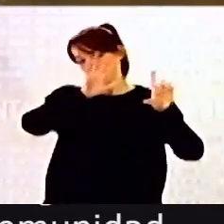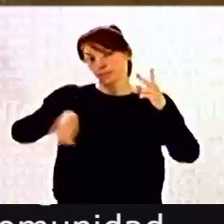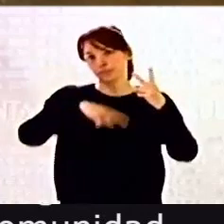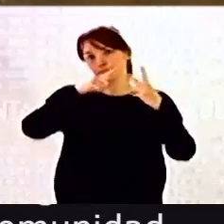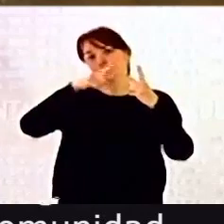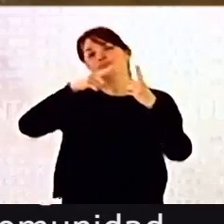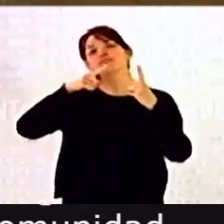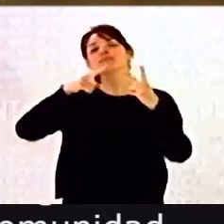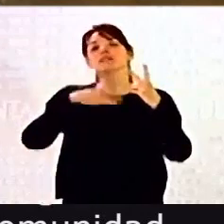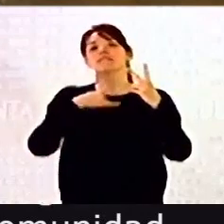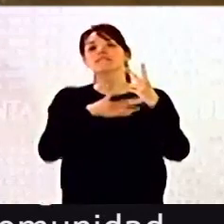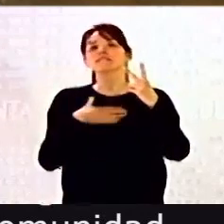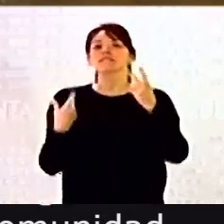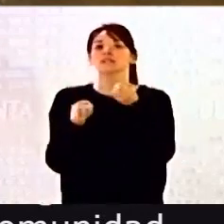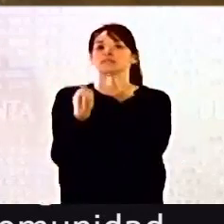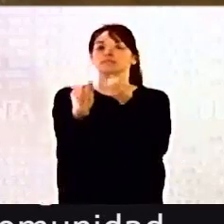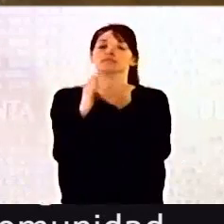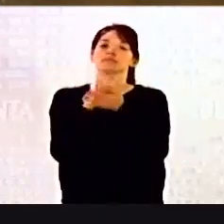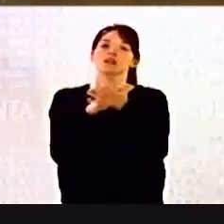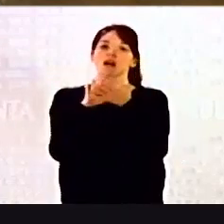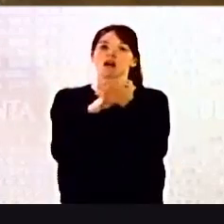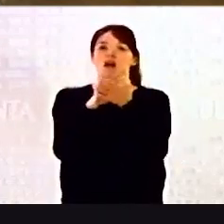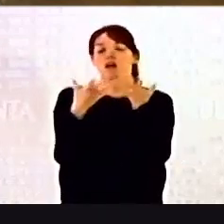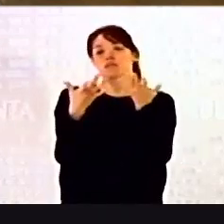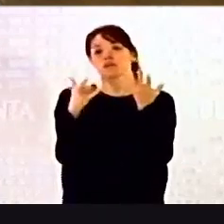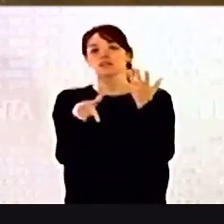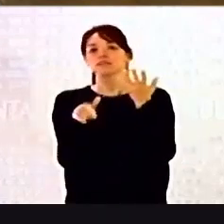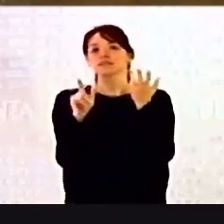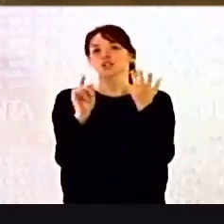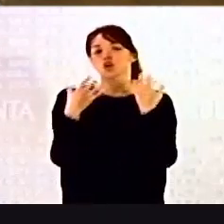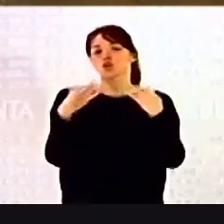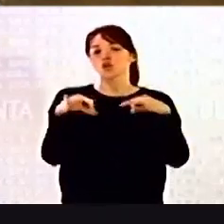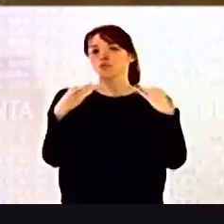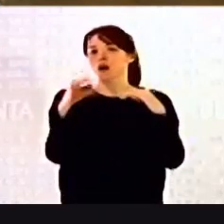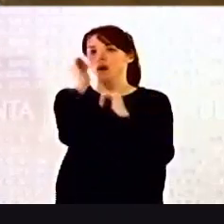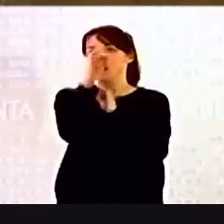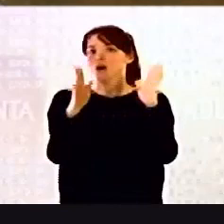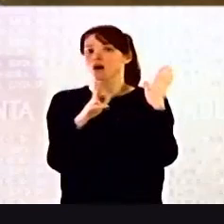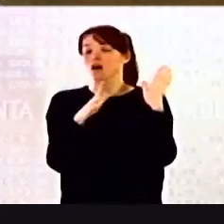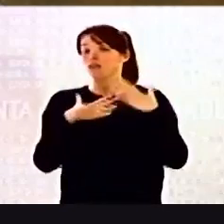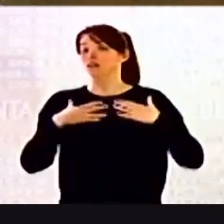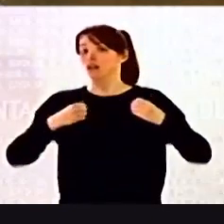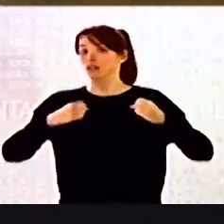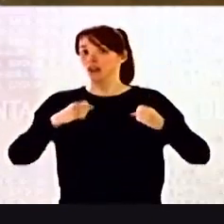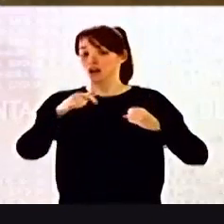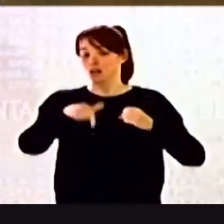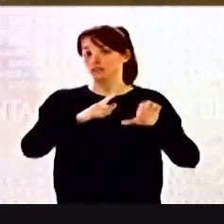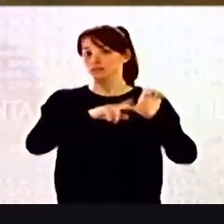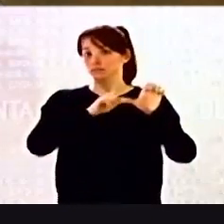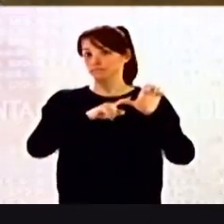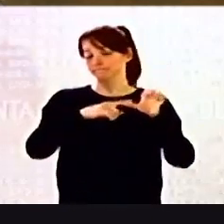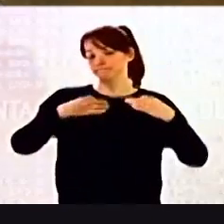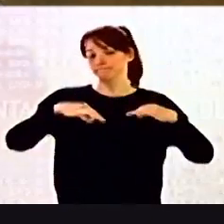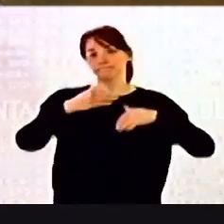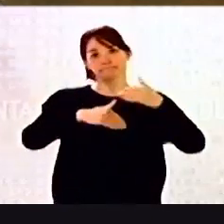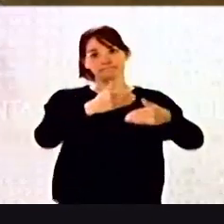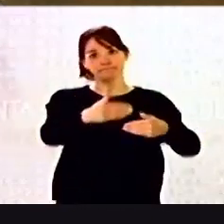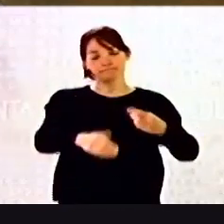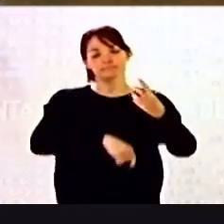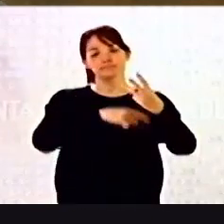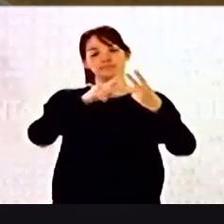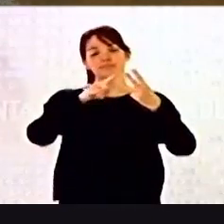segundo lugar, quiero hablar de la normalización de la atención sanitaria en nuestra región. Y, en tercer